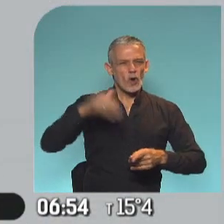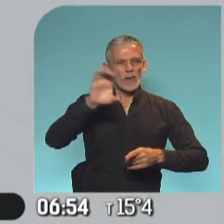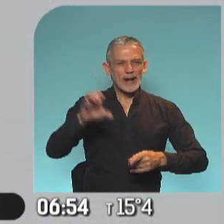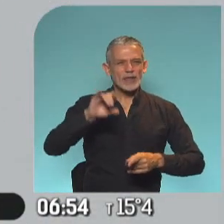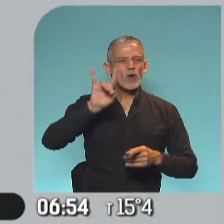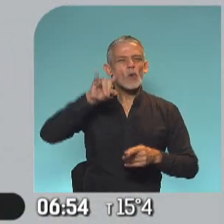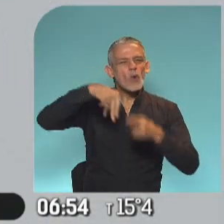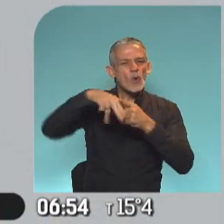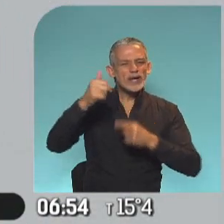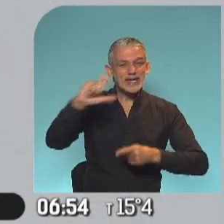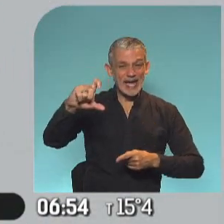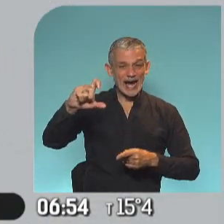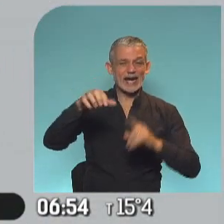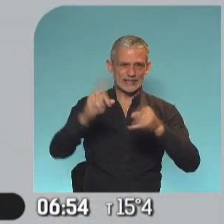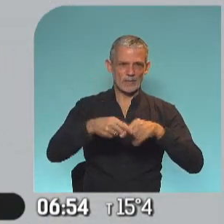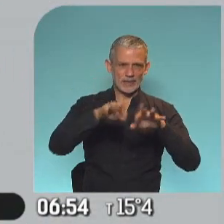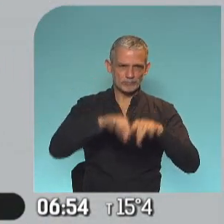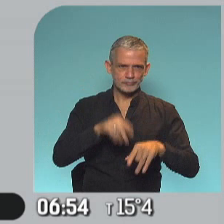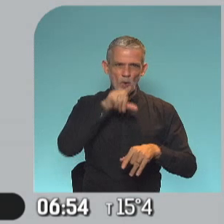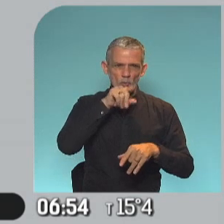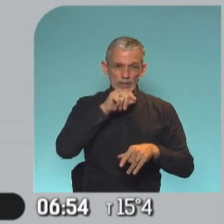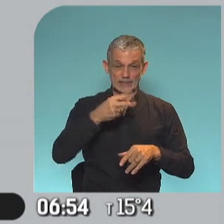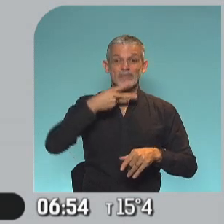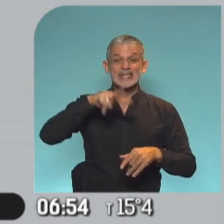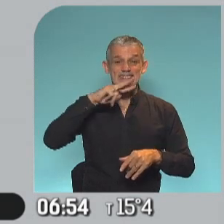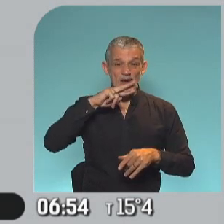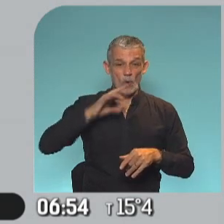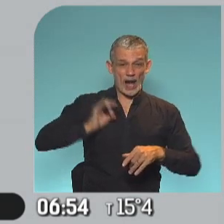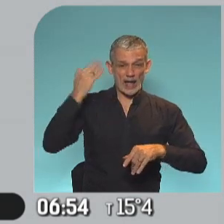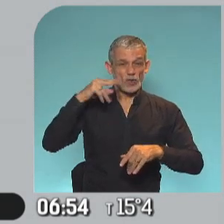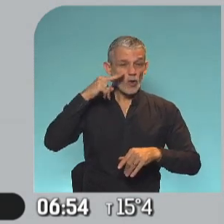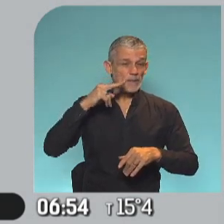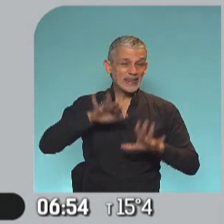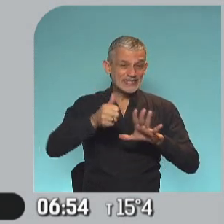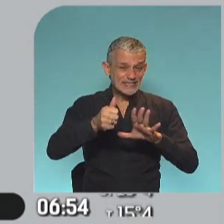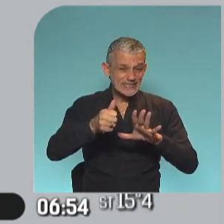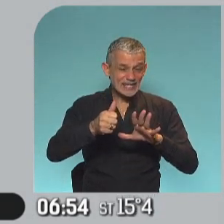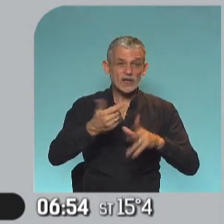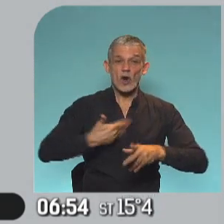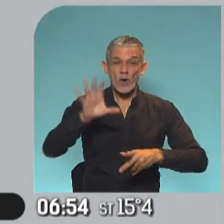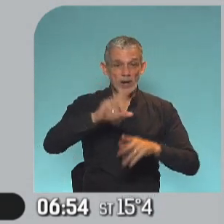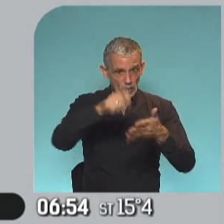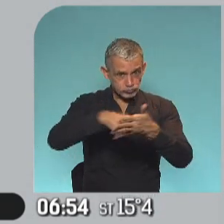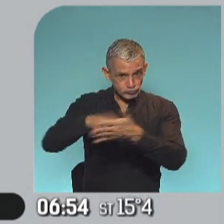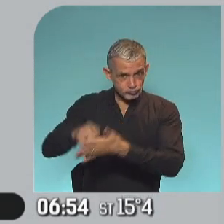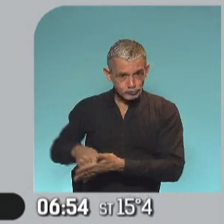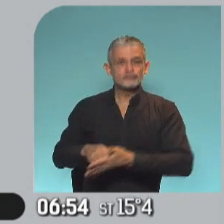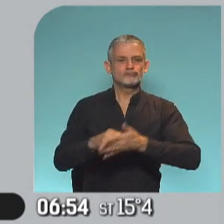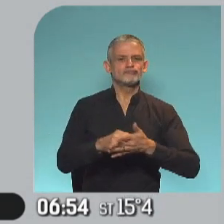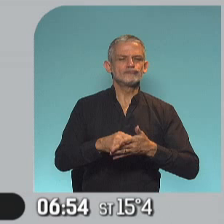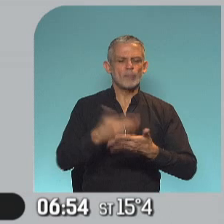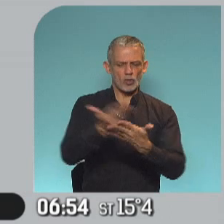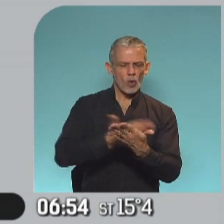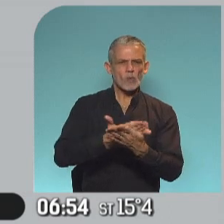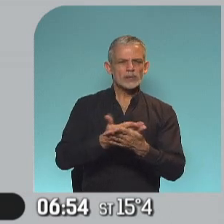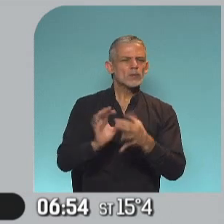se refirió en las redes sociales. En San Juan, en 2016, los gobernadores rubricamos el documento por un verdadero